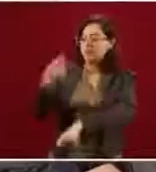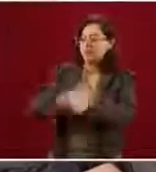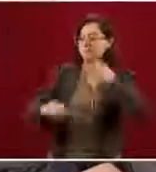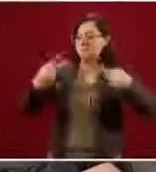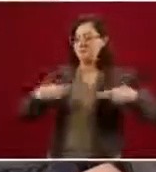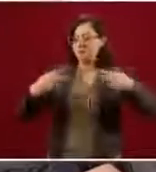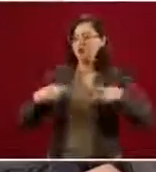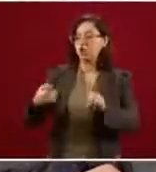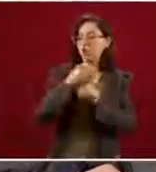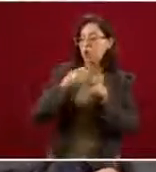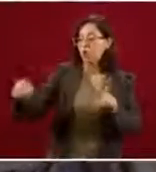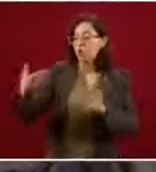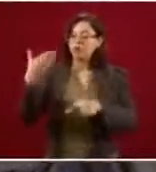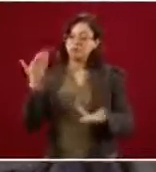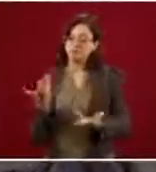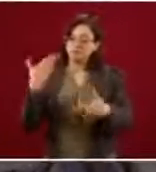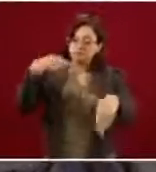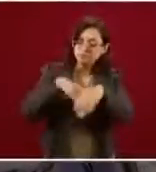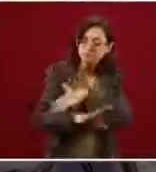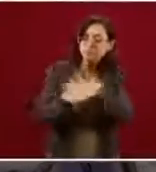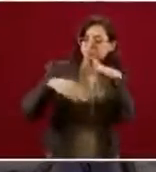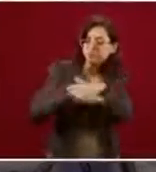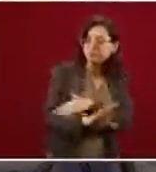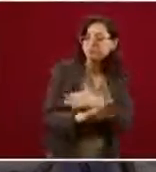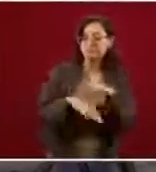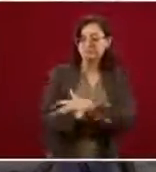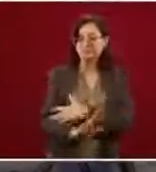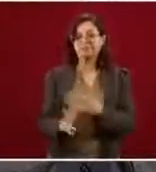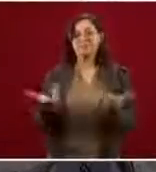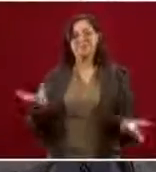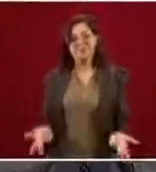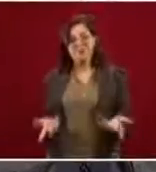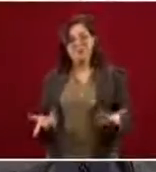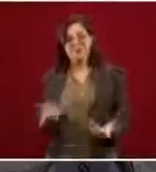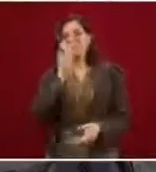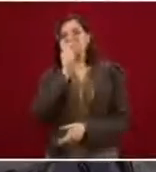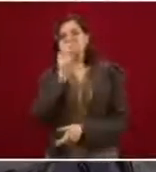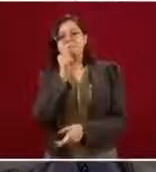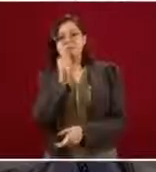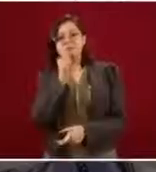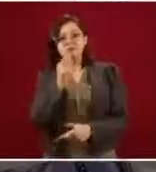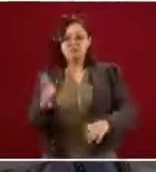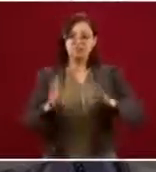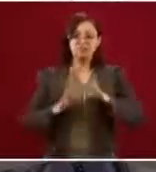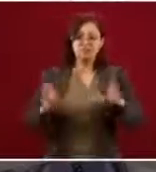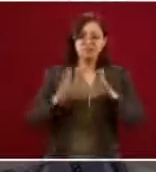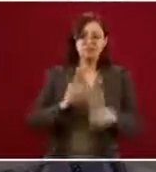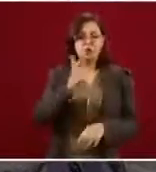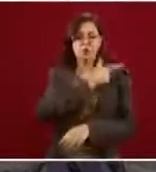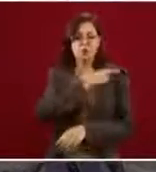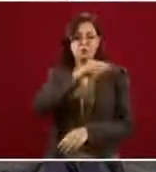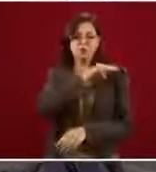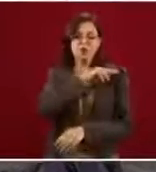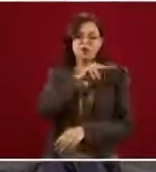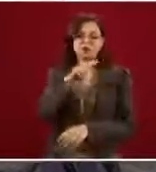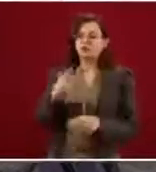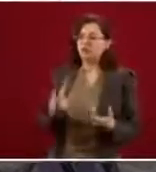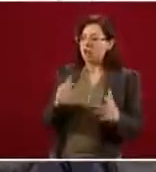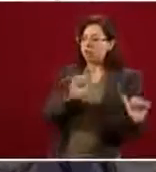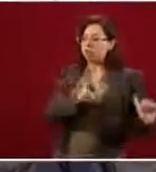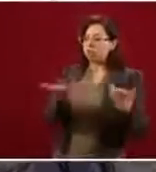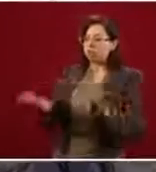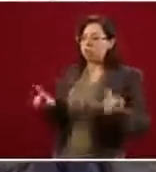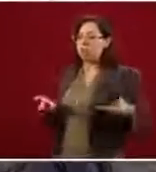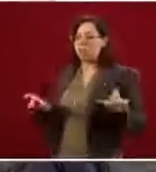manera ordenada, como pide el gobierno, en vez de tener a miles de policías o militares de la Guardia Nacional? ¿No sería más fácil